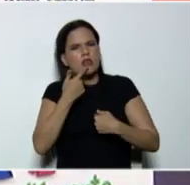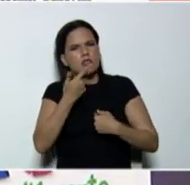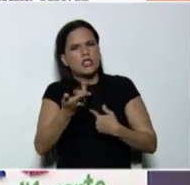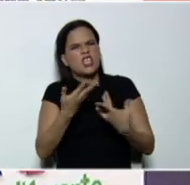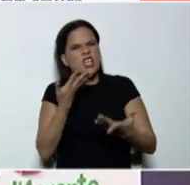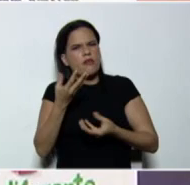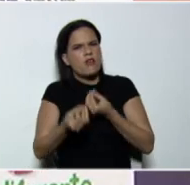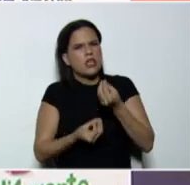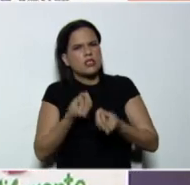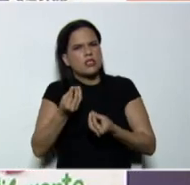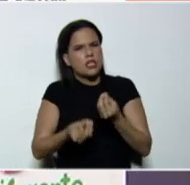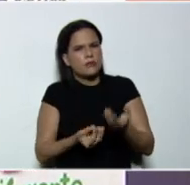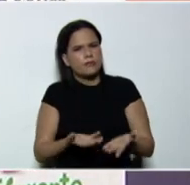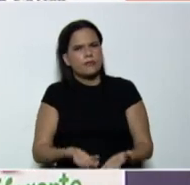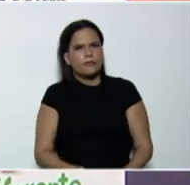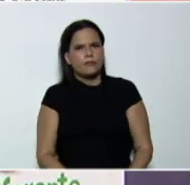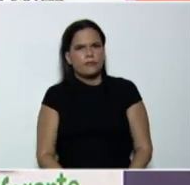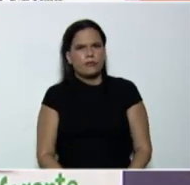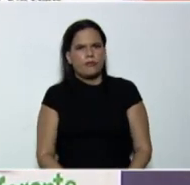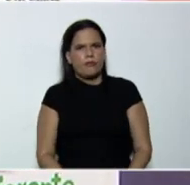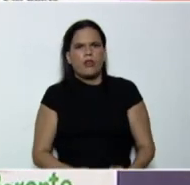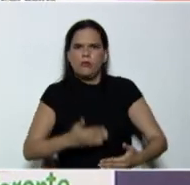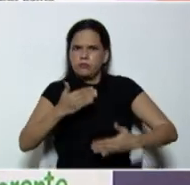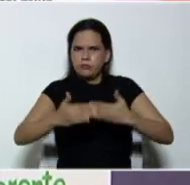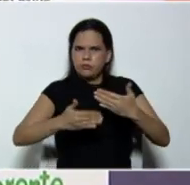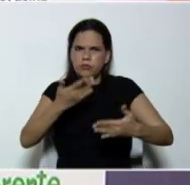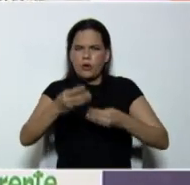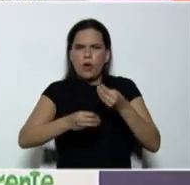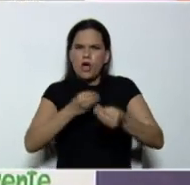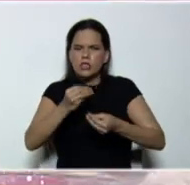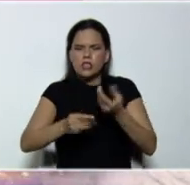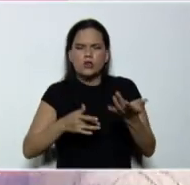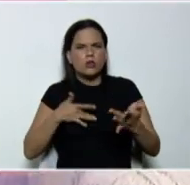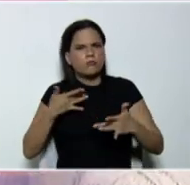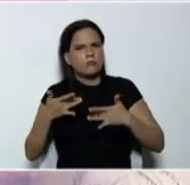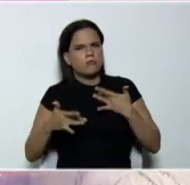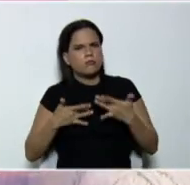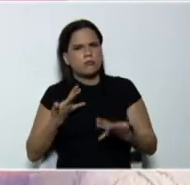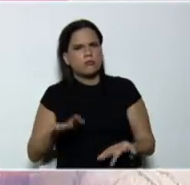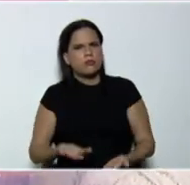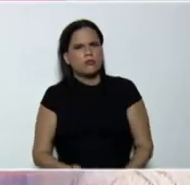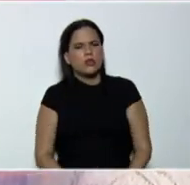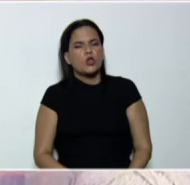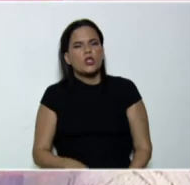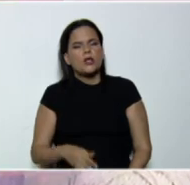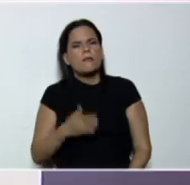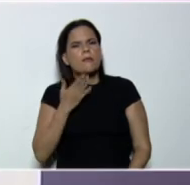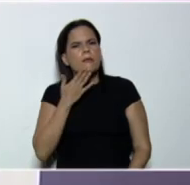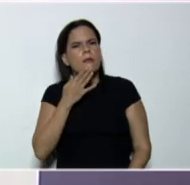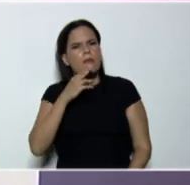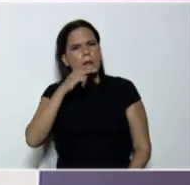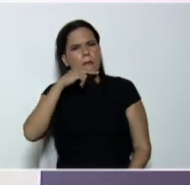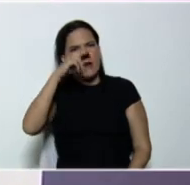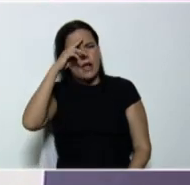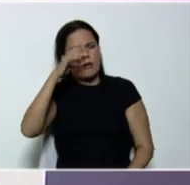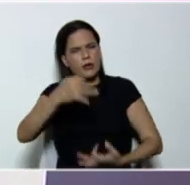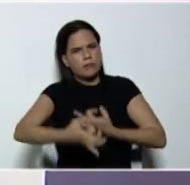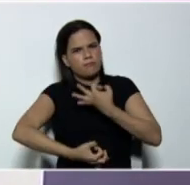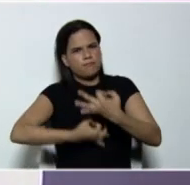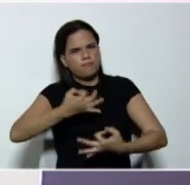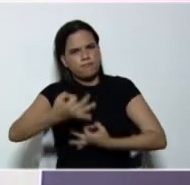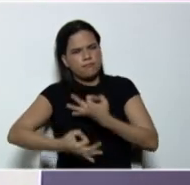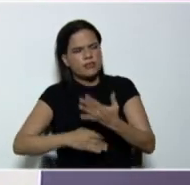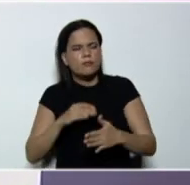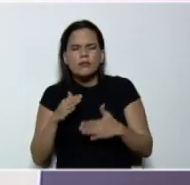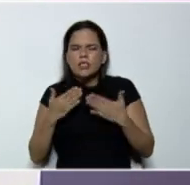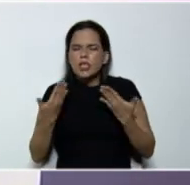debe realizar. En consecuencia, a medida que va realizando la actividad, entonces el representante le va a ir explicando